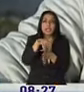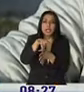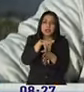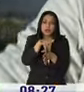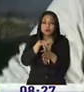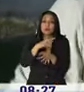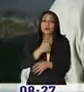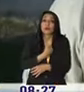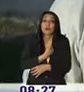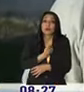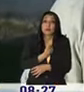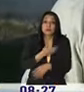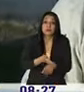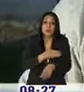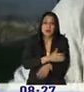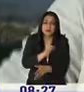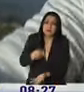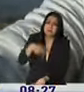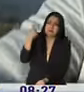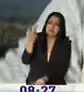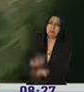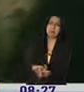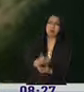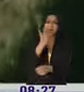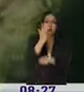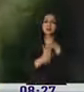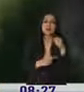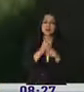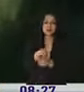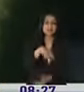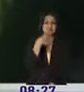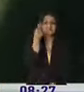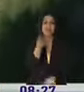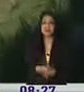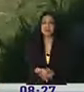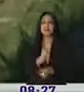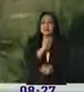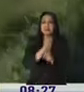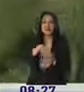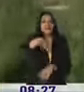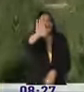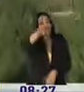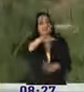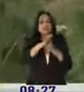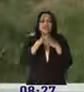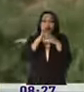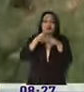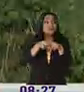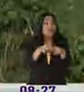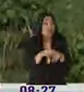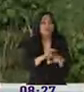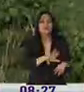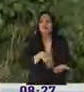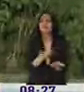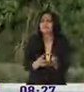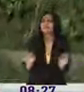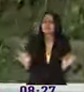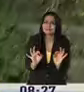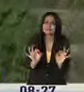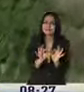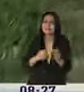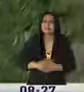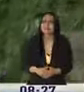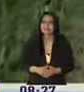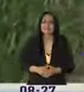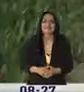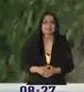me tengo una caída hace unos 3 años acá abajo. Pues es muy difícil conseguir buses o taxis que los traigan hasta aquí, debido al